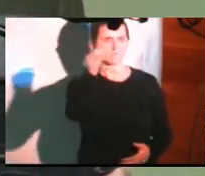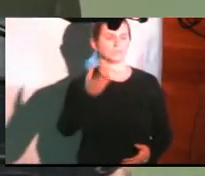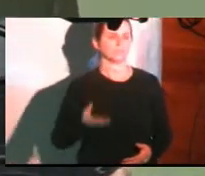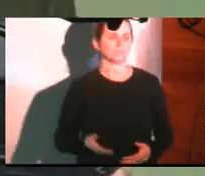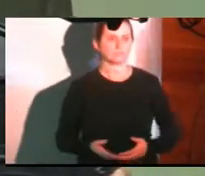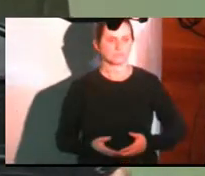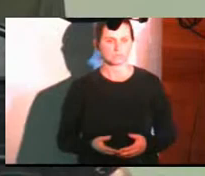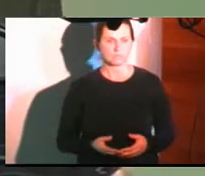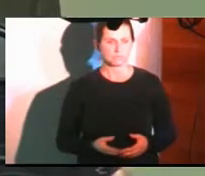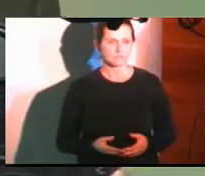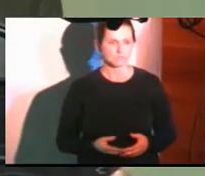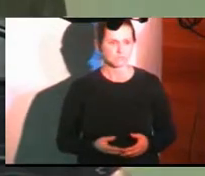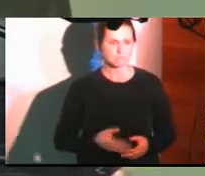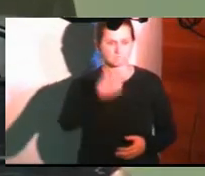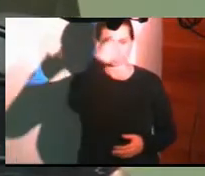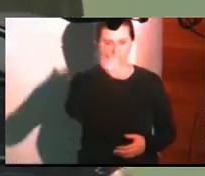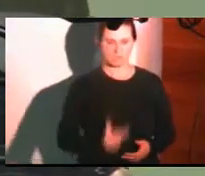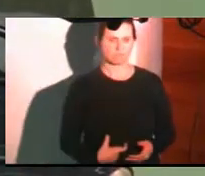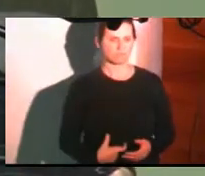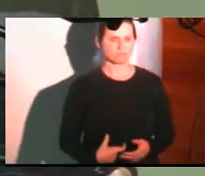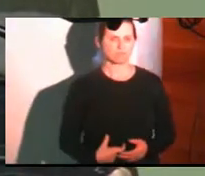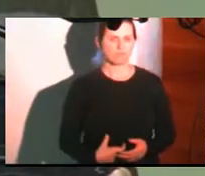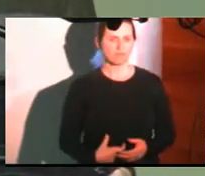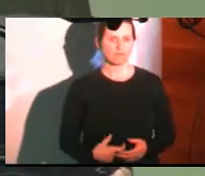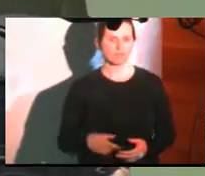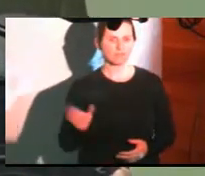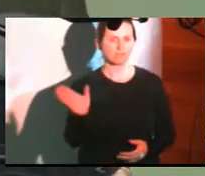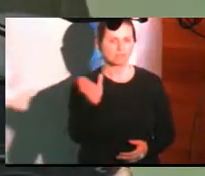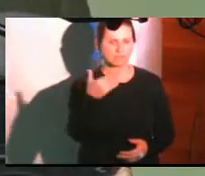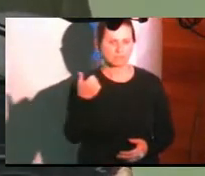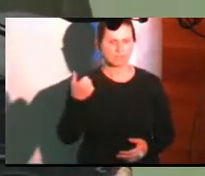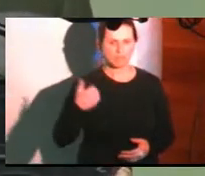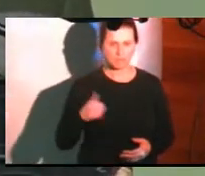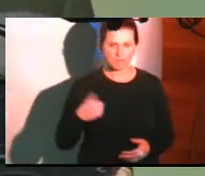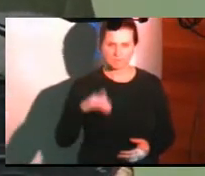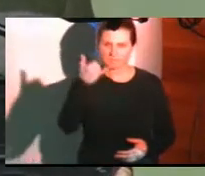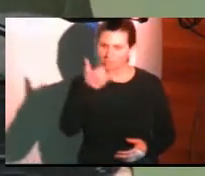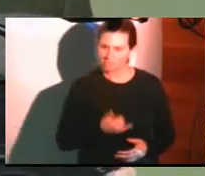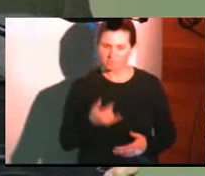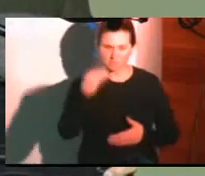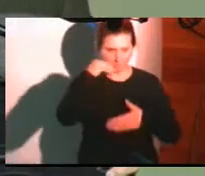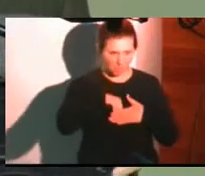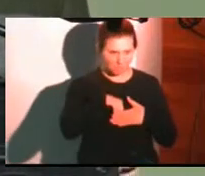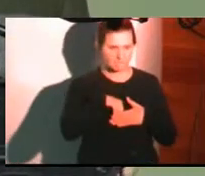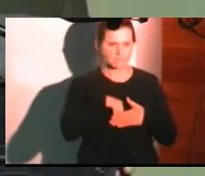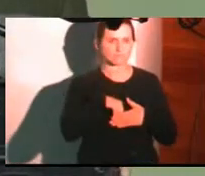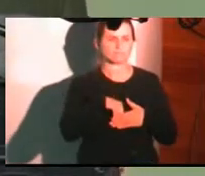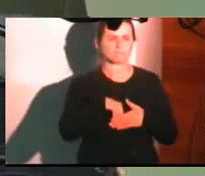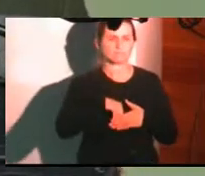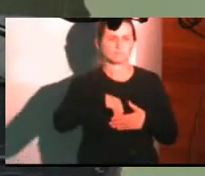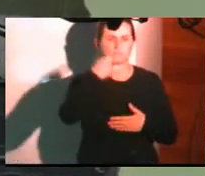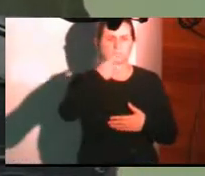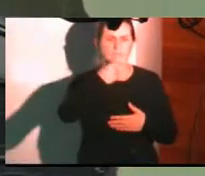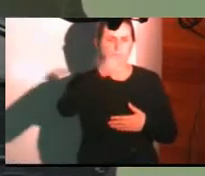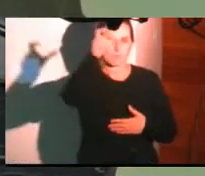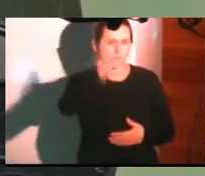nos viene seguramente en la República Argentina de los pioneros. Nosotros creemos que en los